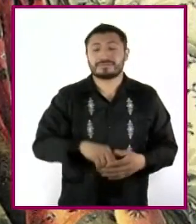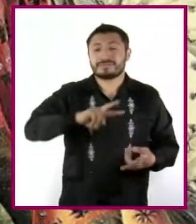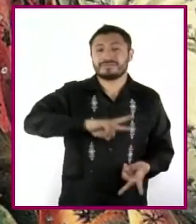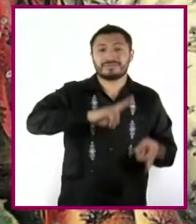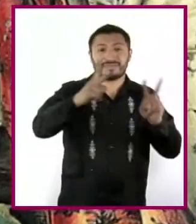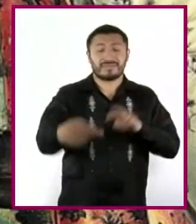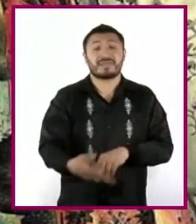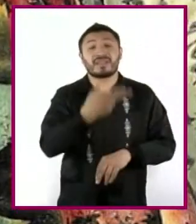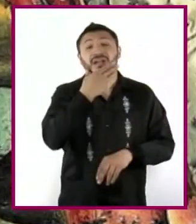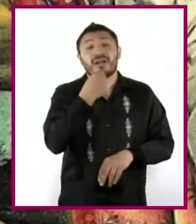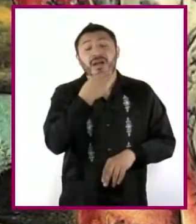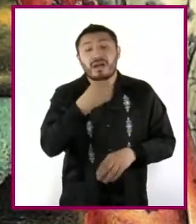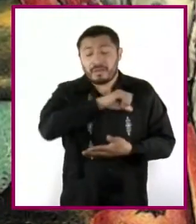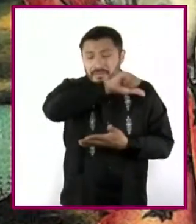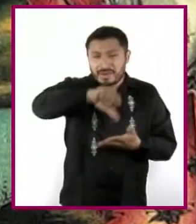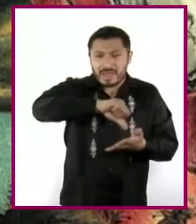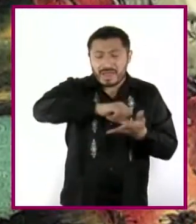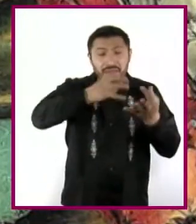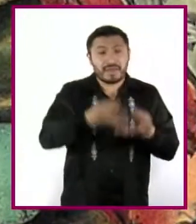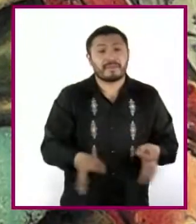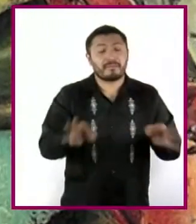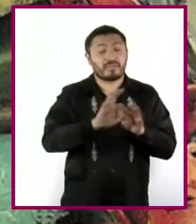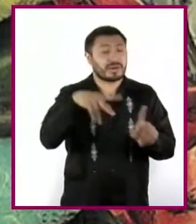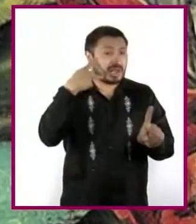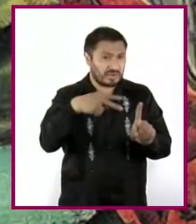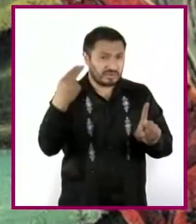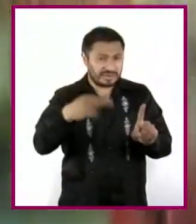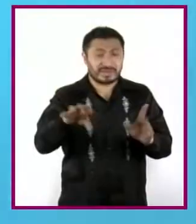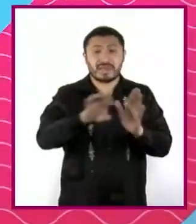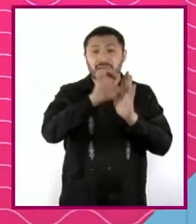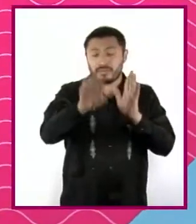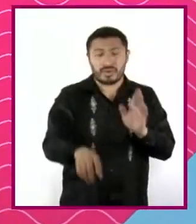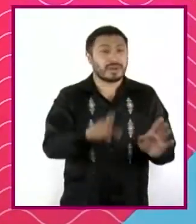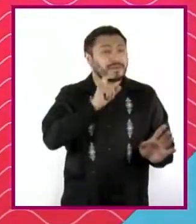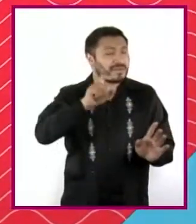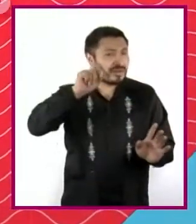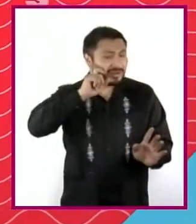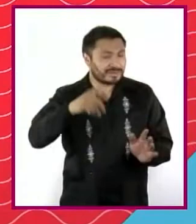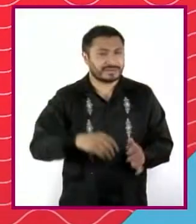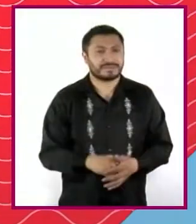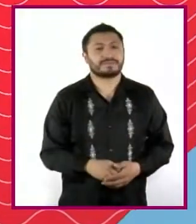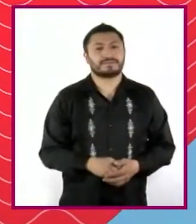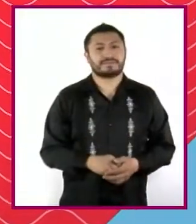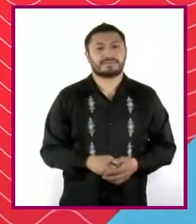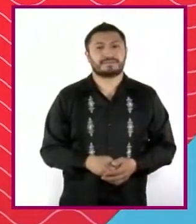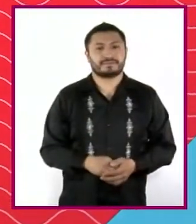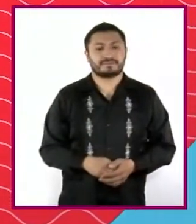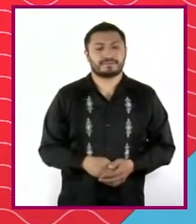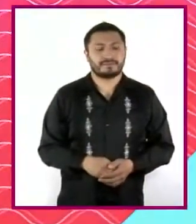al hombre y sus necesidades, entre ellas las sexuales.